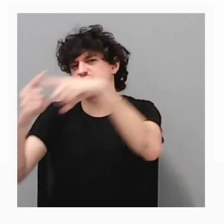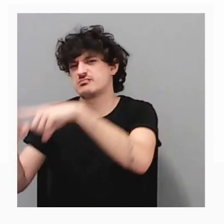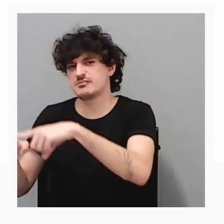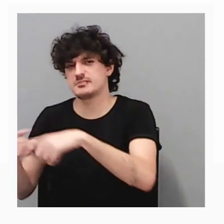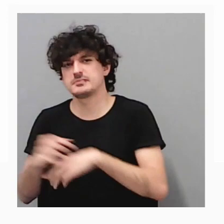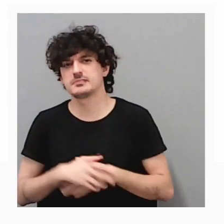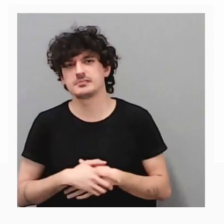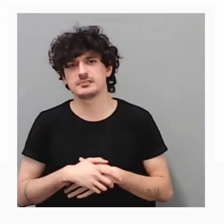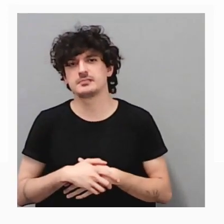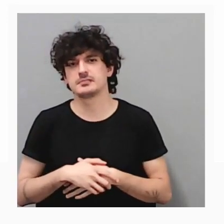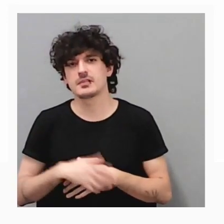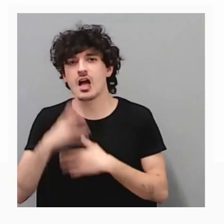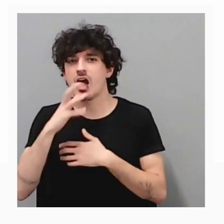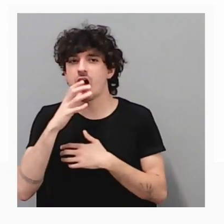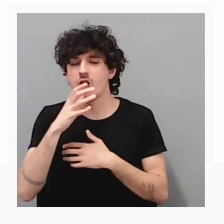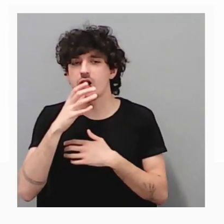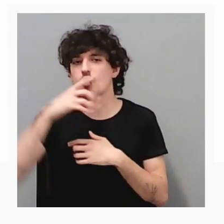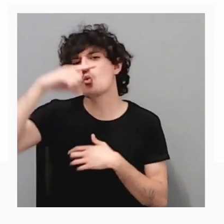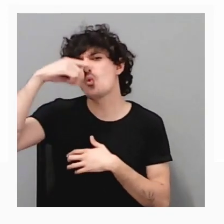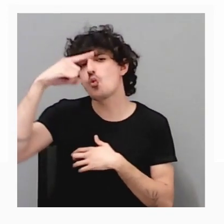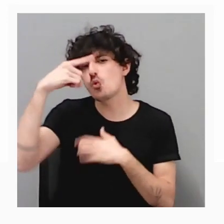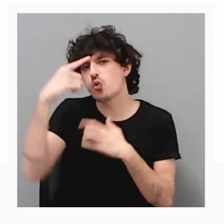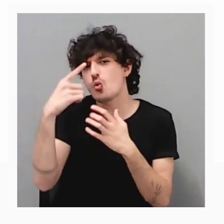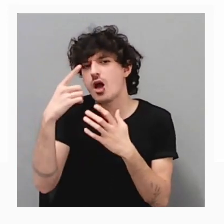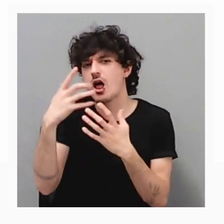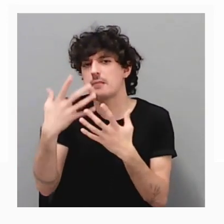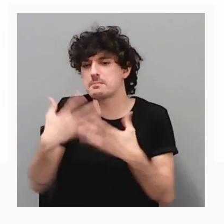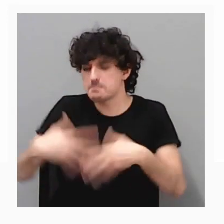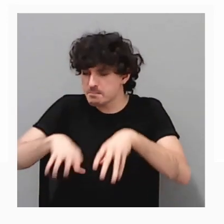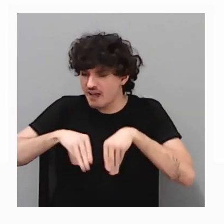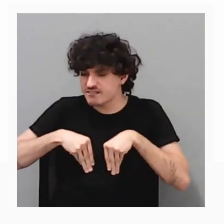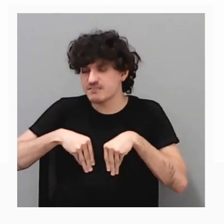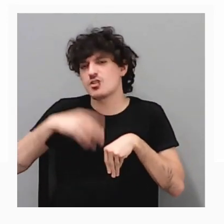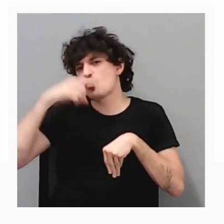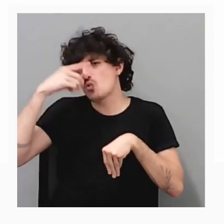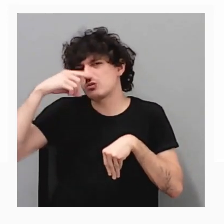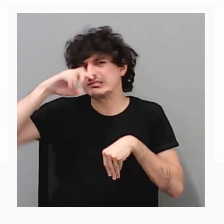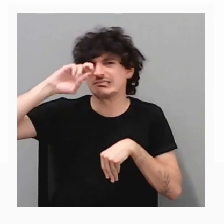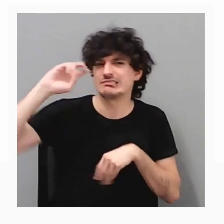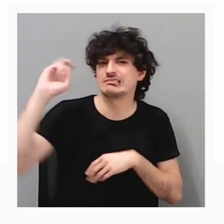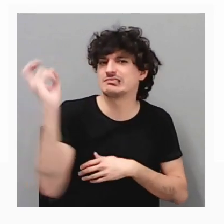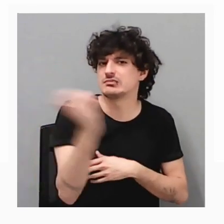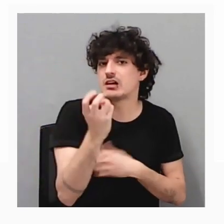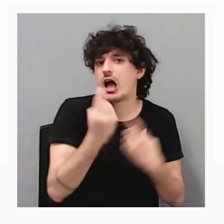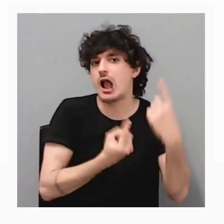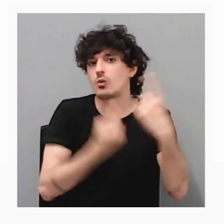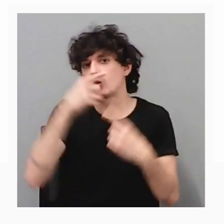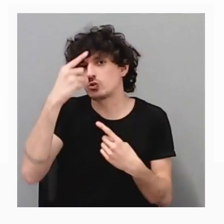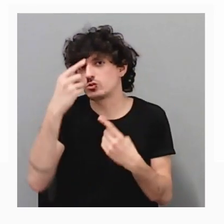Y abrazamos varias culturas, ¿vale? Aquí hay algunas de las culturas con las que trabajamos,